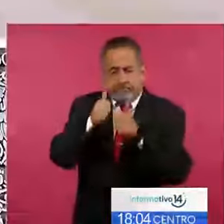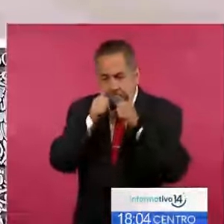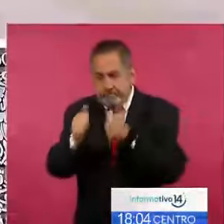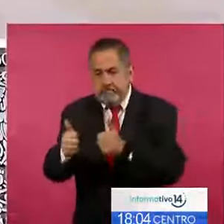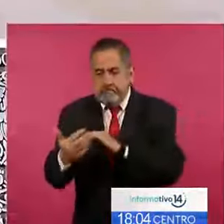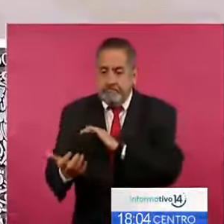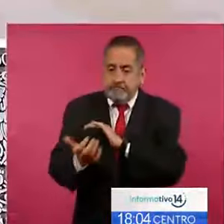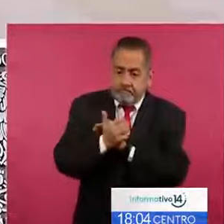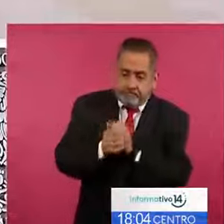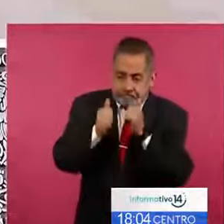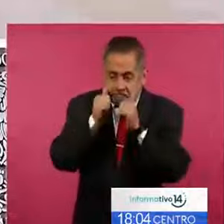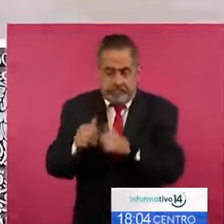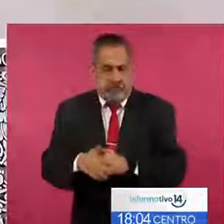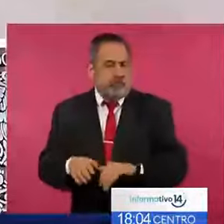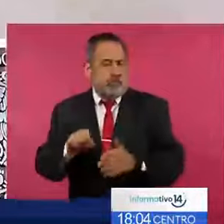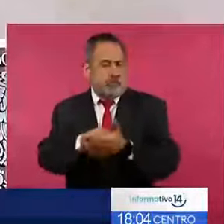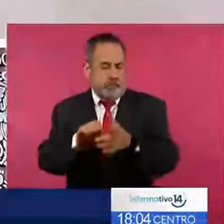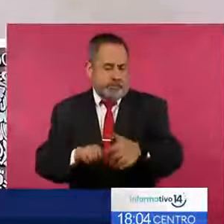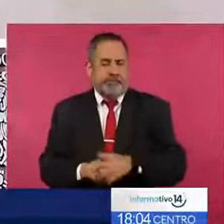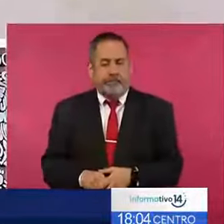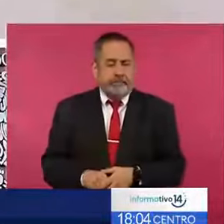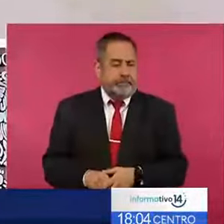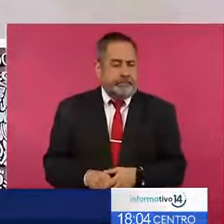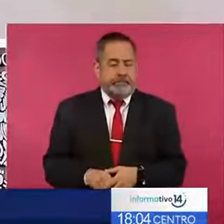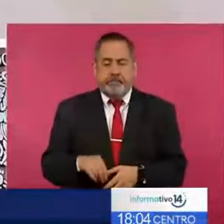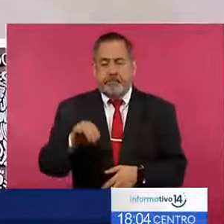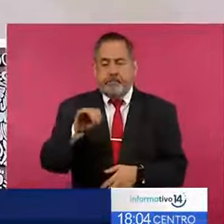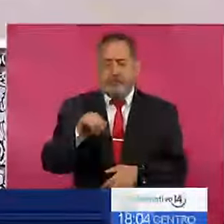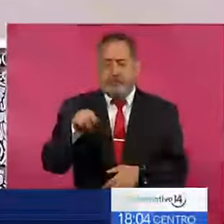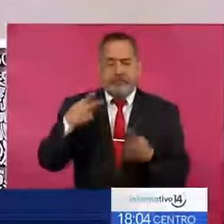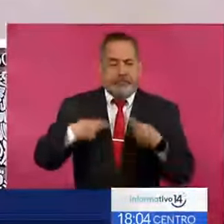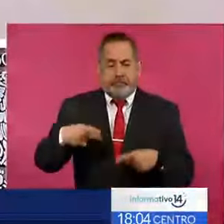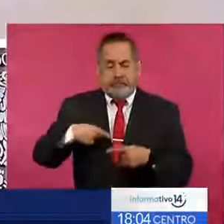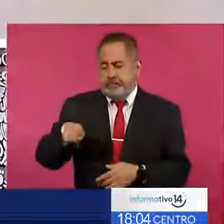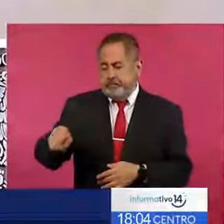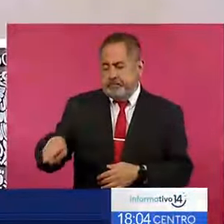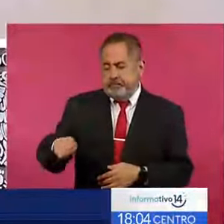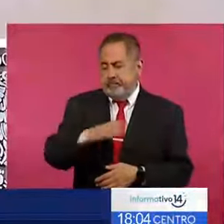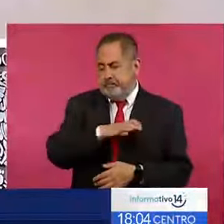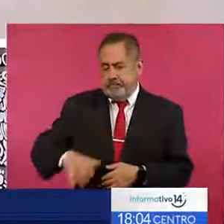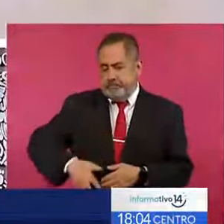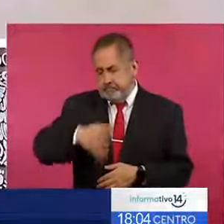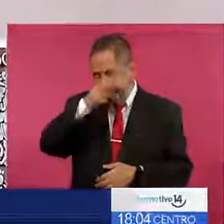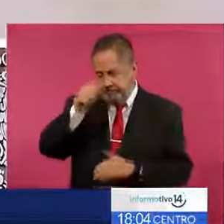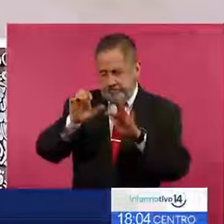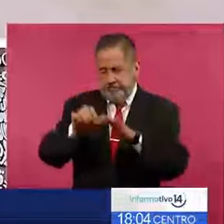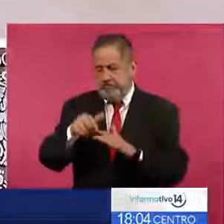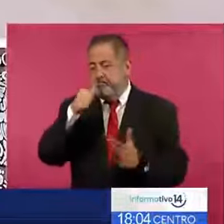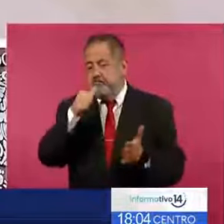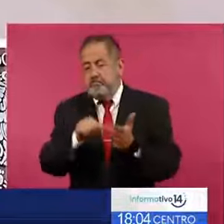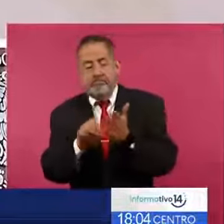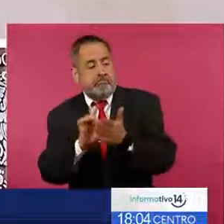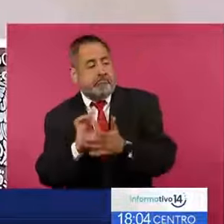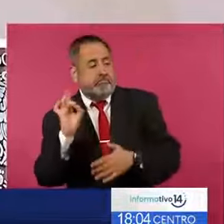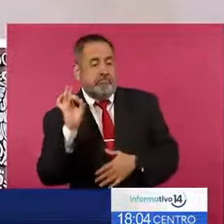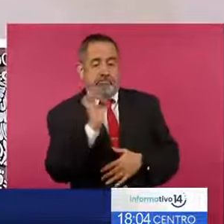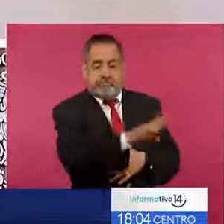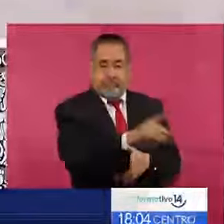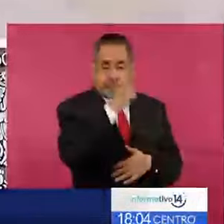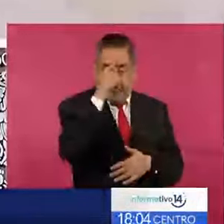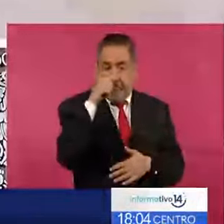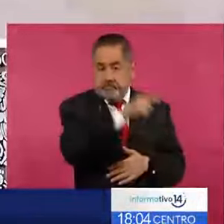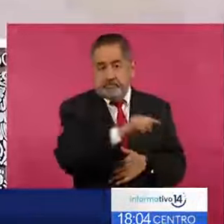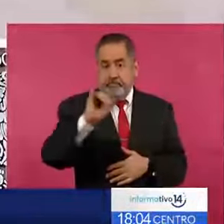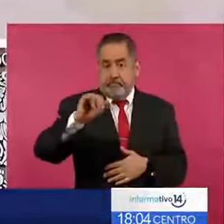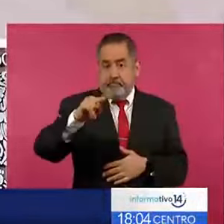El instituto recibe las solicitudes de protección de candidatos y nos las hacen de conocimiento